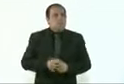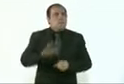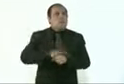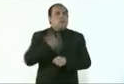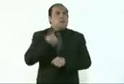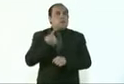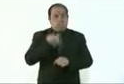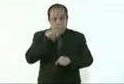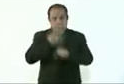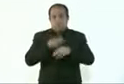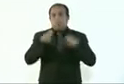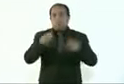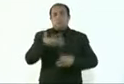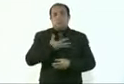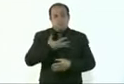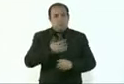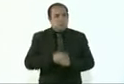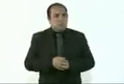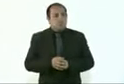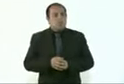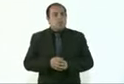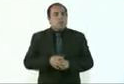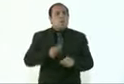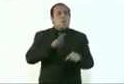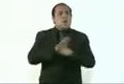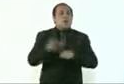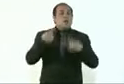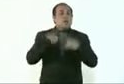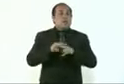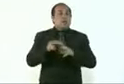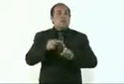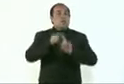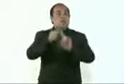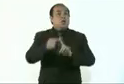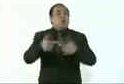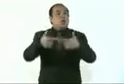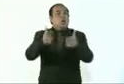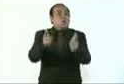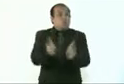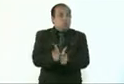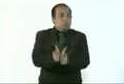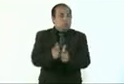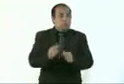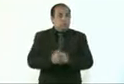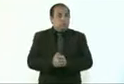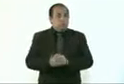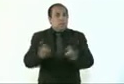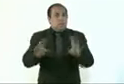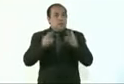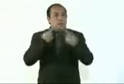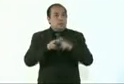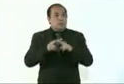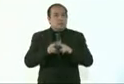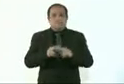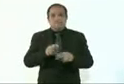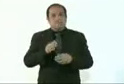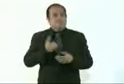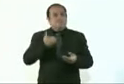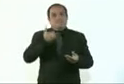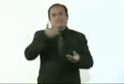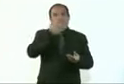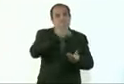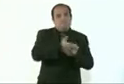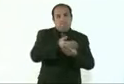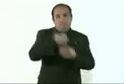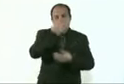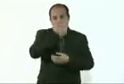gran responsabilidad, que es que el maestro está frente al grupo. Entonces, cuando un maestro deja de asistir, pues tenemos que empezar a